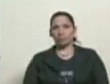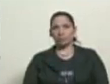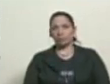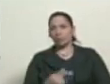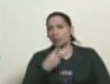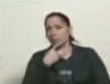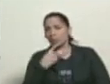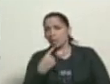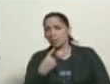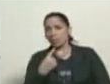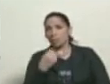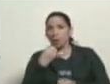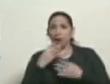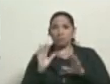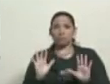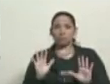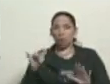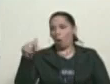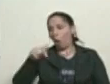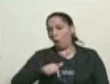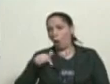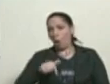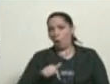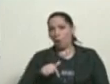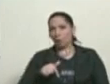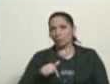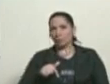diciéndoles que, bueno,